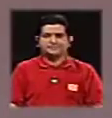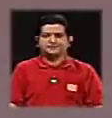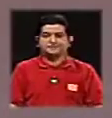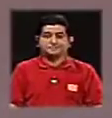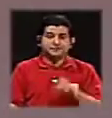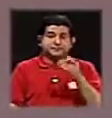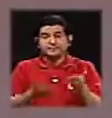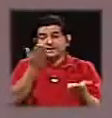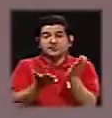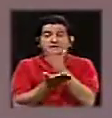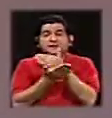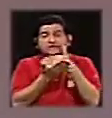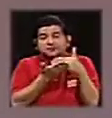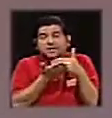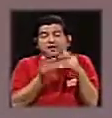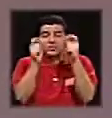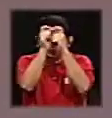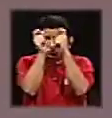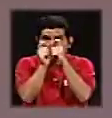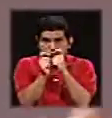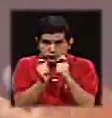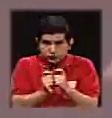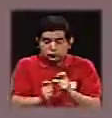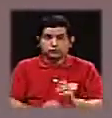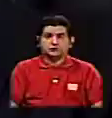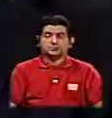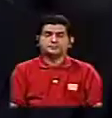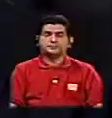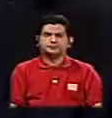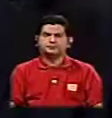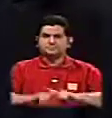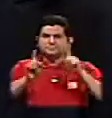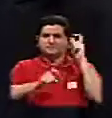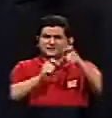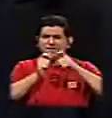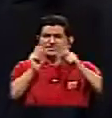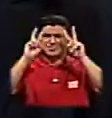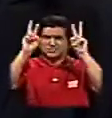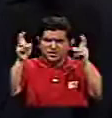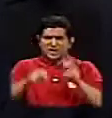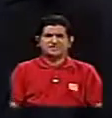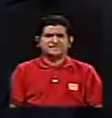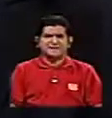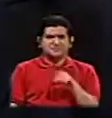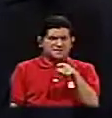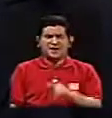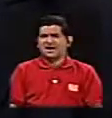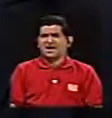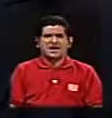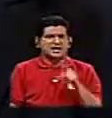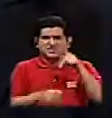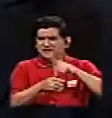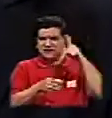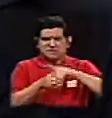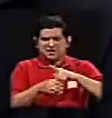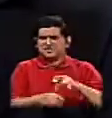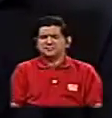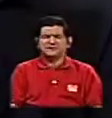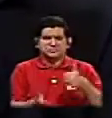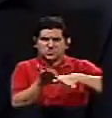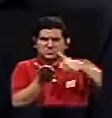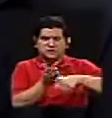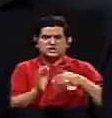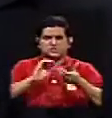esos son como algunos de los puntos que hemos tenido. Pero precisamente en el tema de abstencionismo, los números que está reflejando